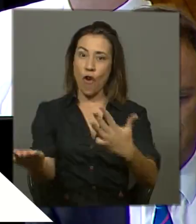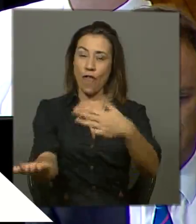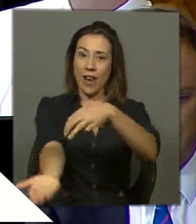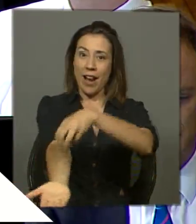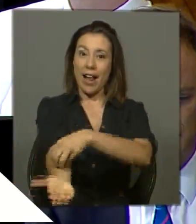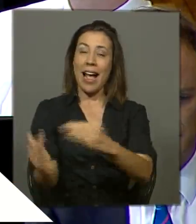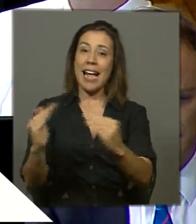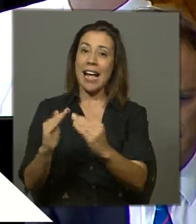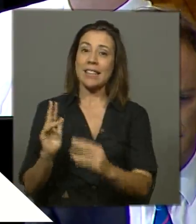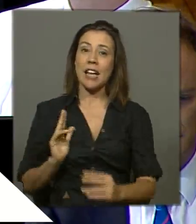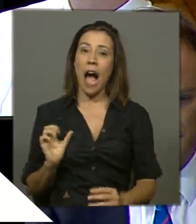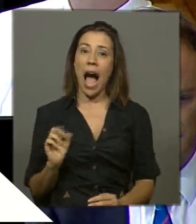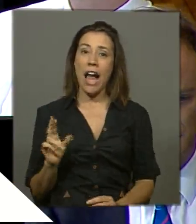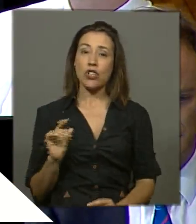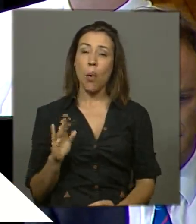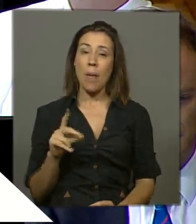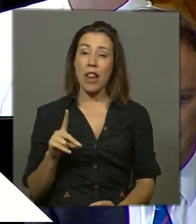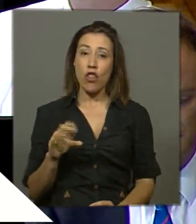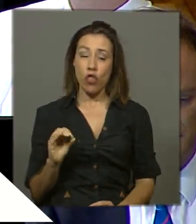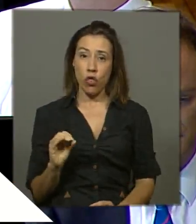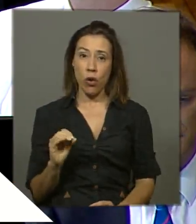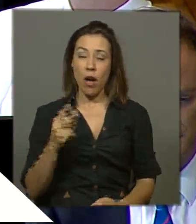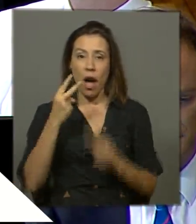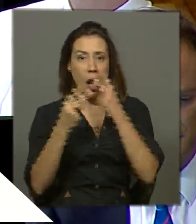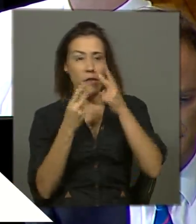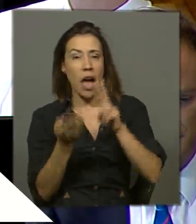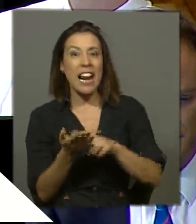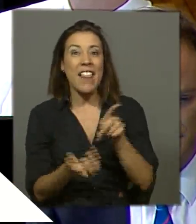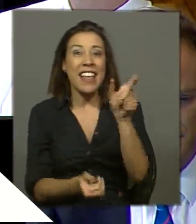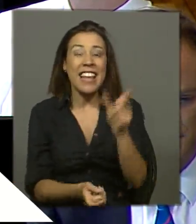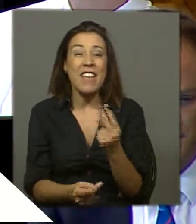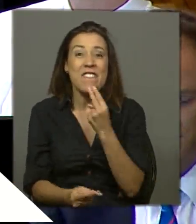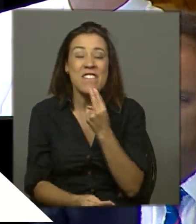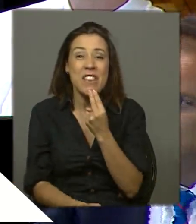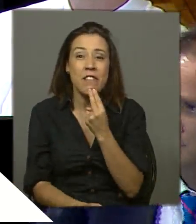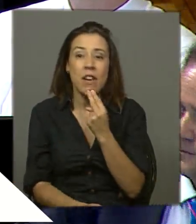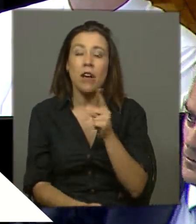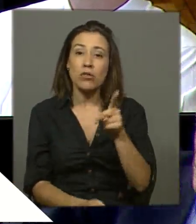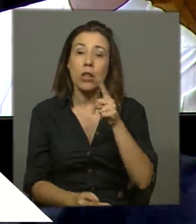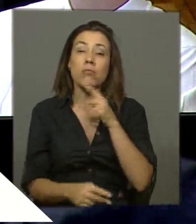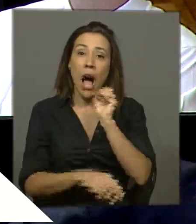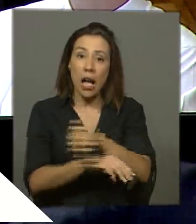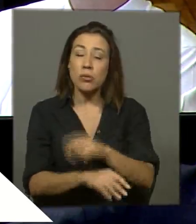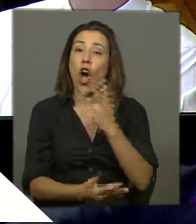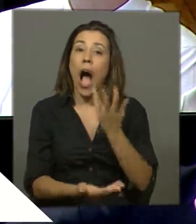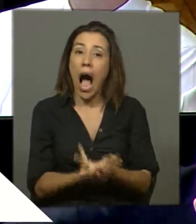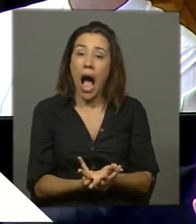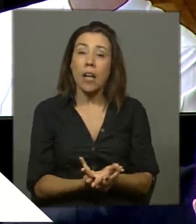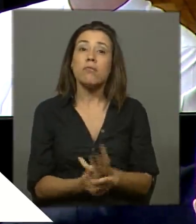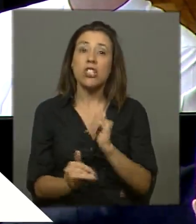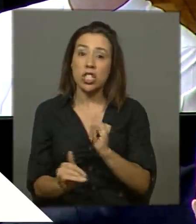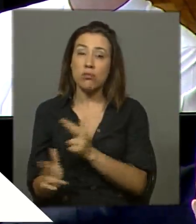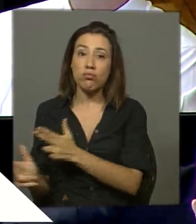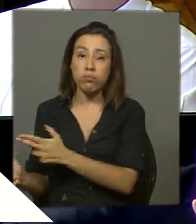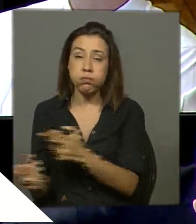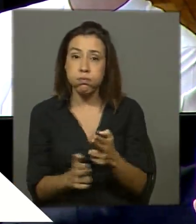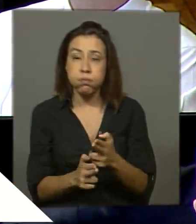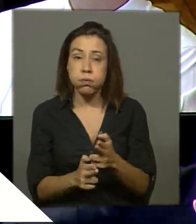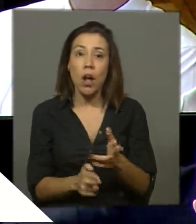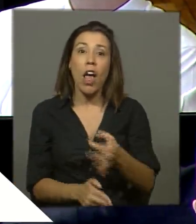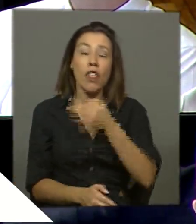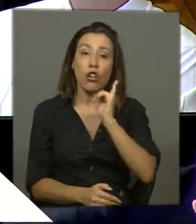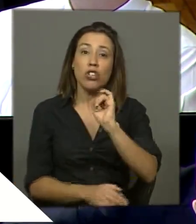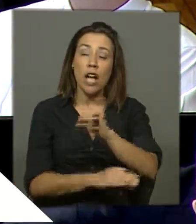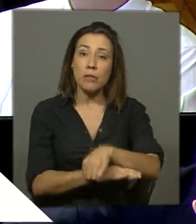aa de ve la realidad vi existen actos terroristas ha